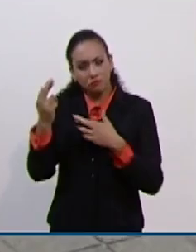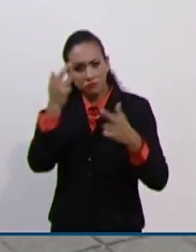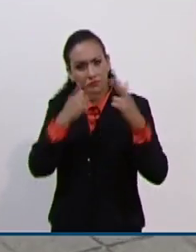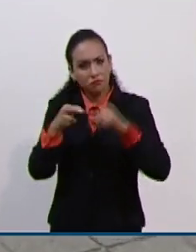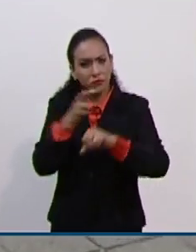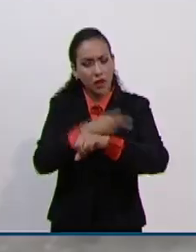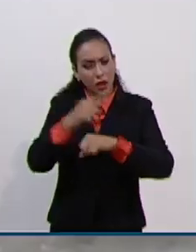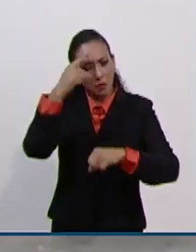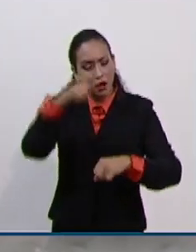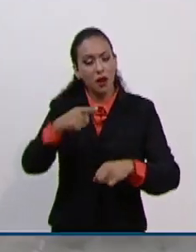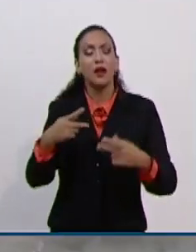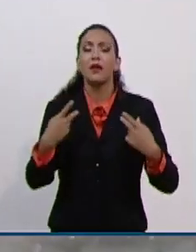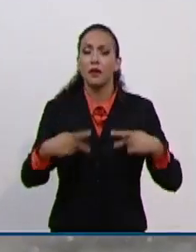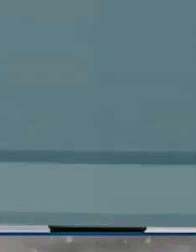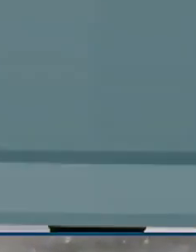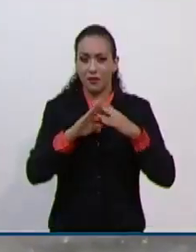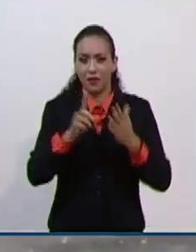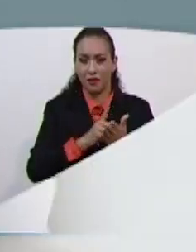humanos de los migrantes.